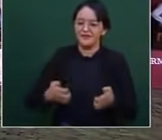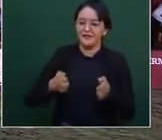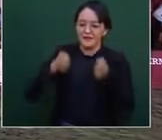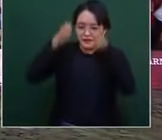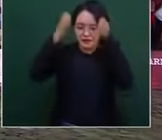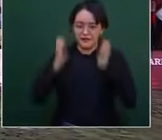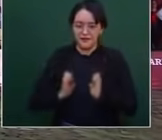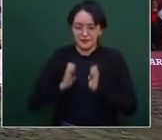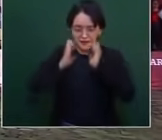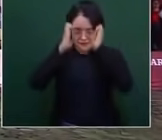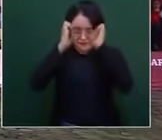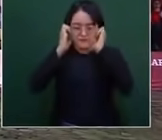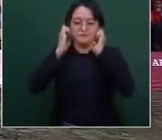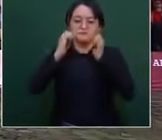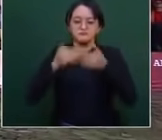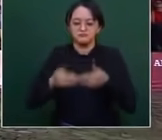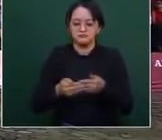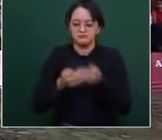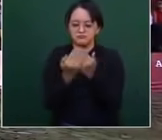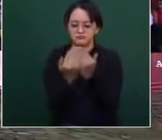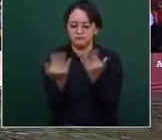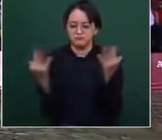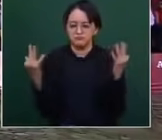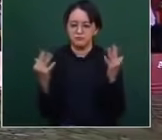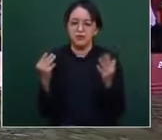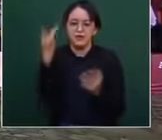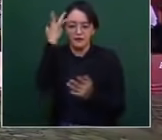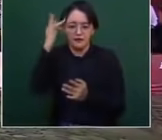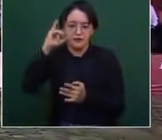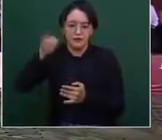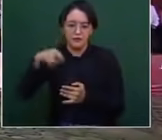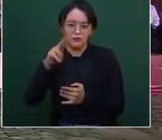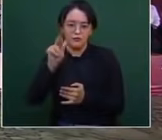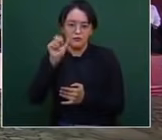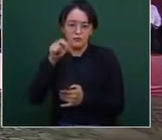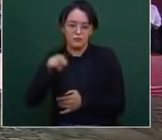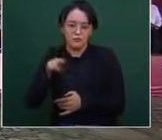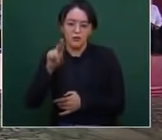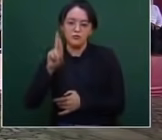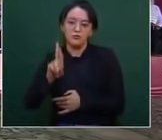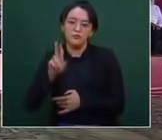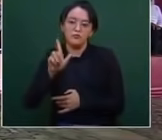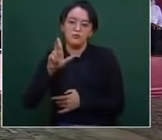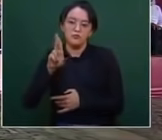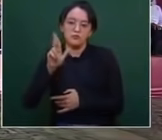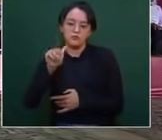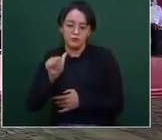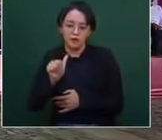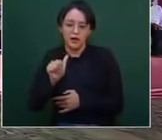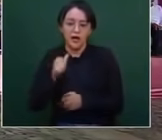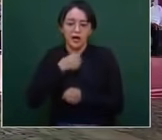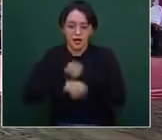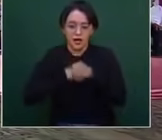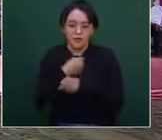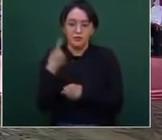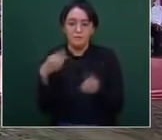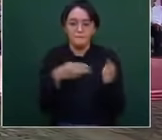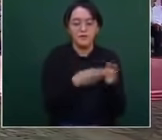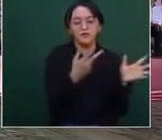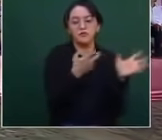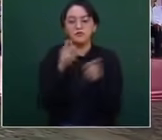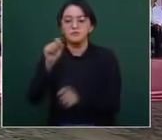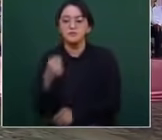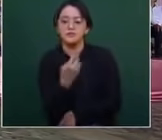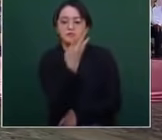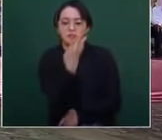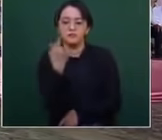Ulúa, aquí en Veracruz, en los años de 1824 y 1825.